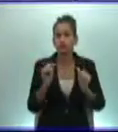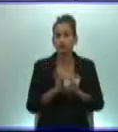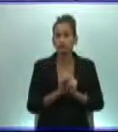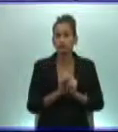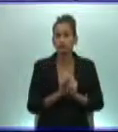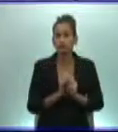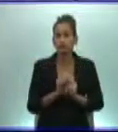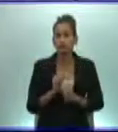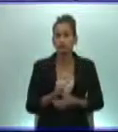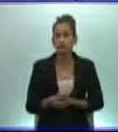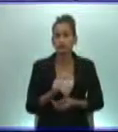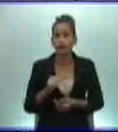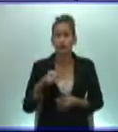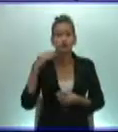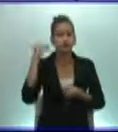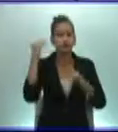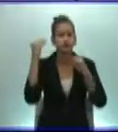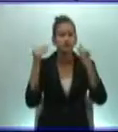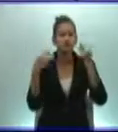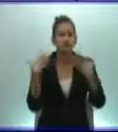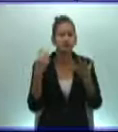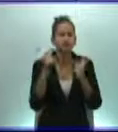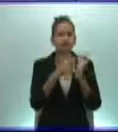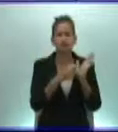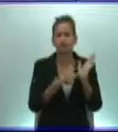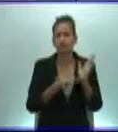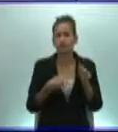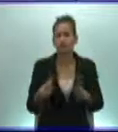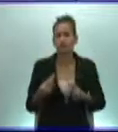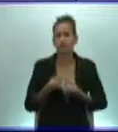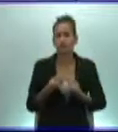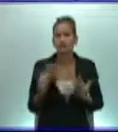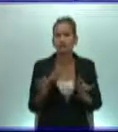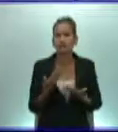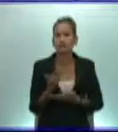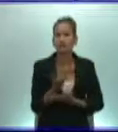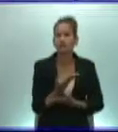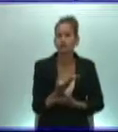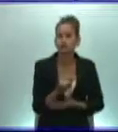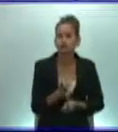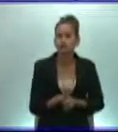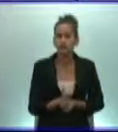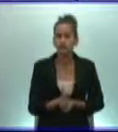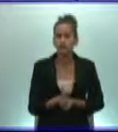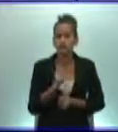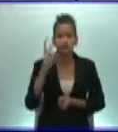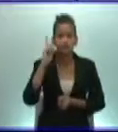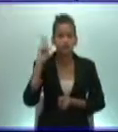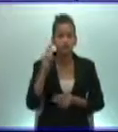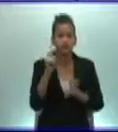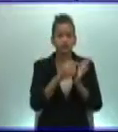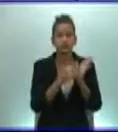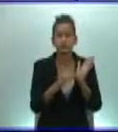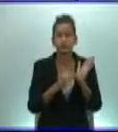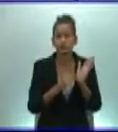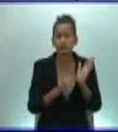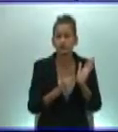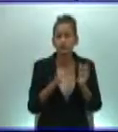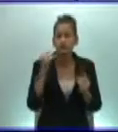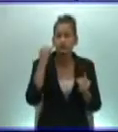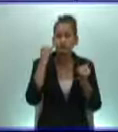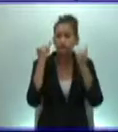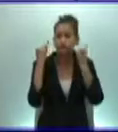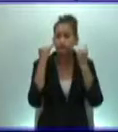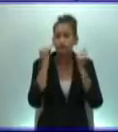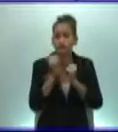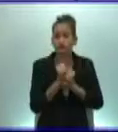Vamos entonces a analizar qué datos nos dan y qué nos piden. Recuerden que siempre los elementos los vamos a ir identificando en